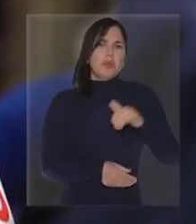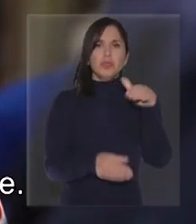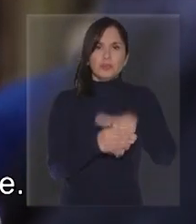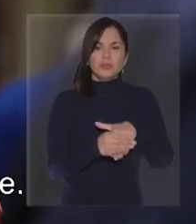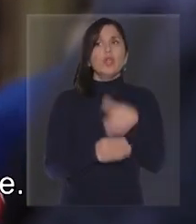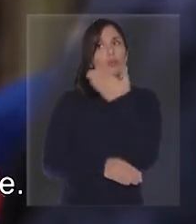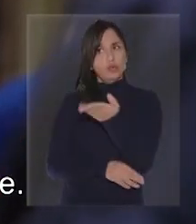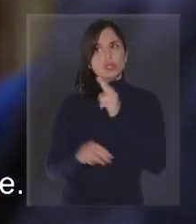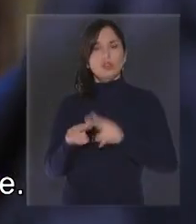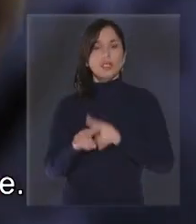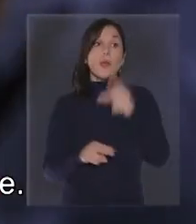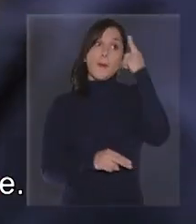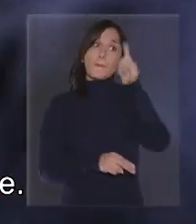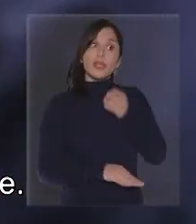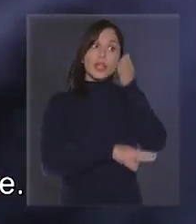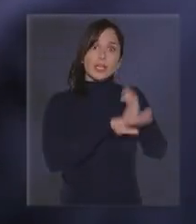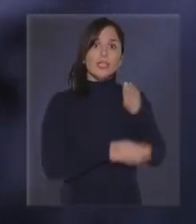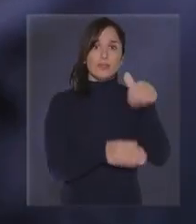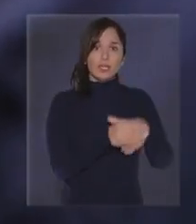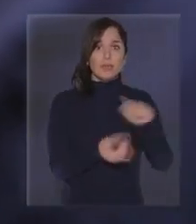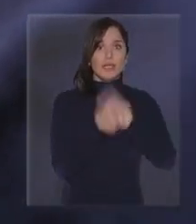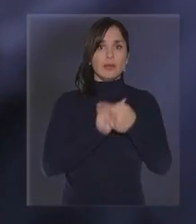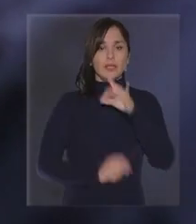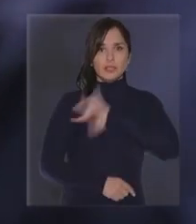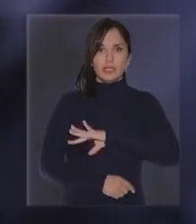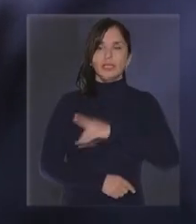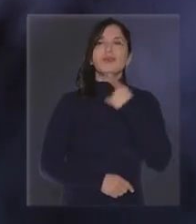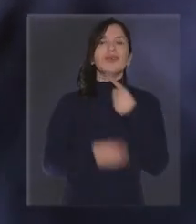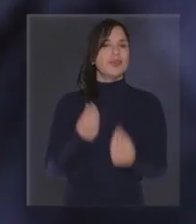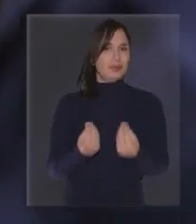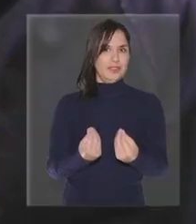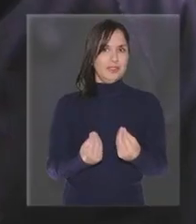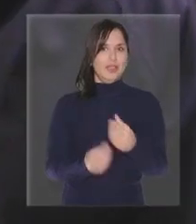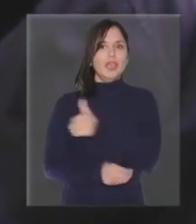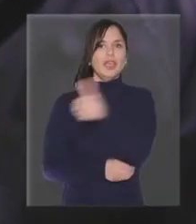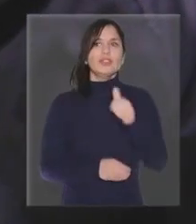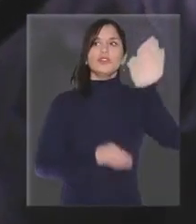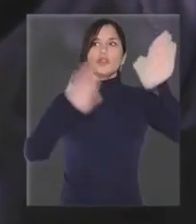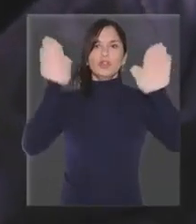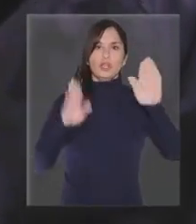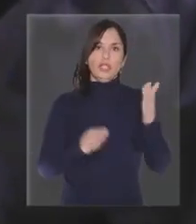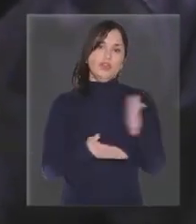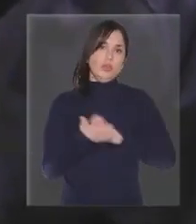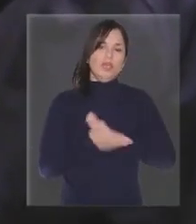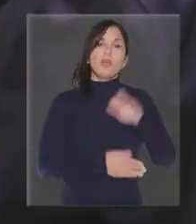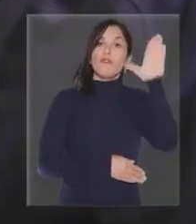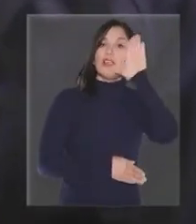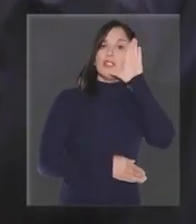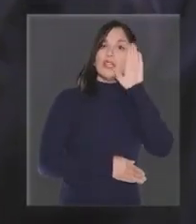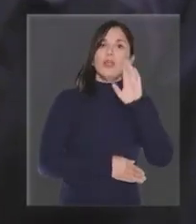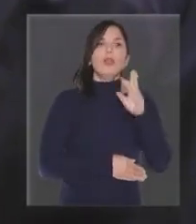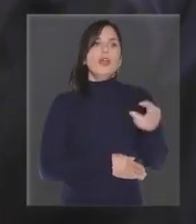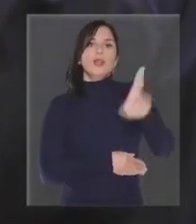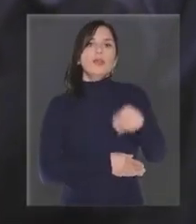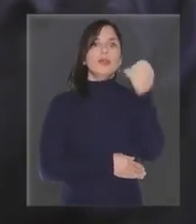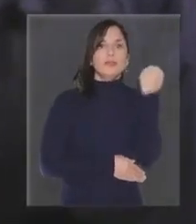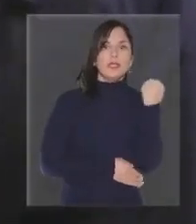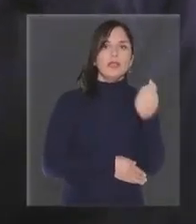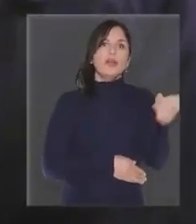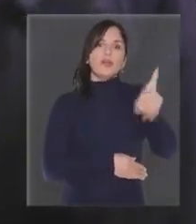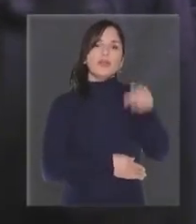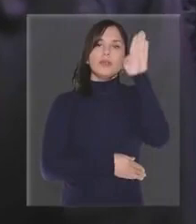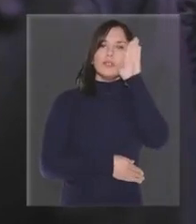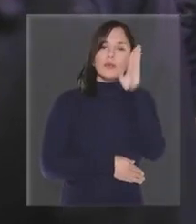haría. Pero hay que ir a votar para cambiar Pero Chile. Es que ¿qué es lo que pasa? De todos los candidatos, Bachelet primera, en primer gobierno, Piñera, nuevamente